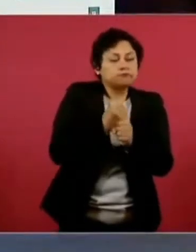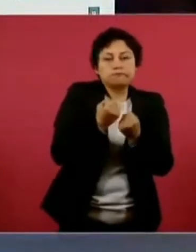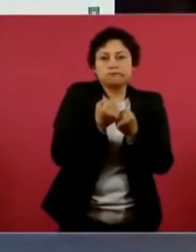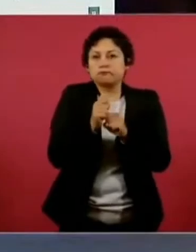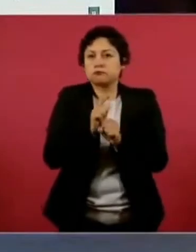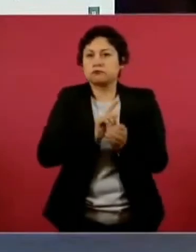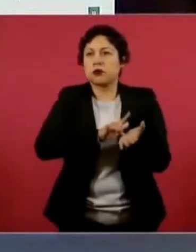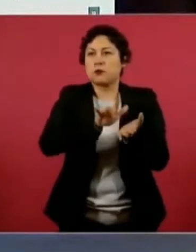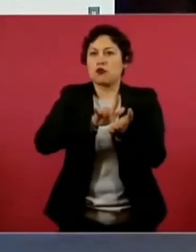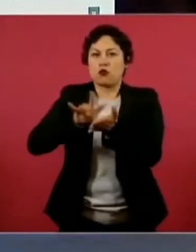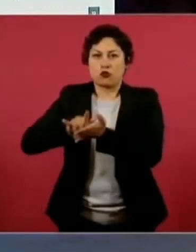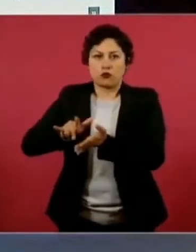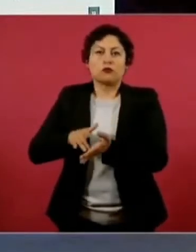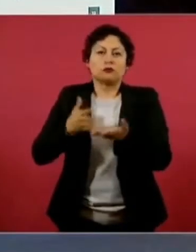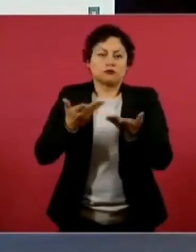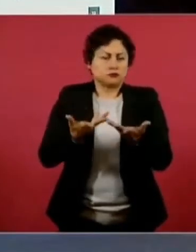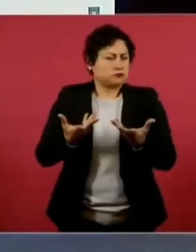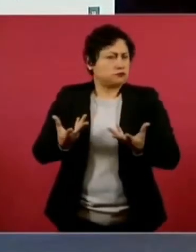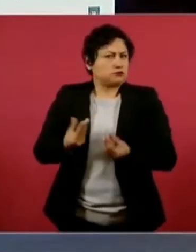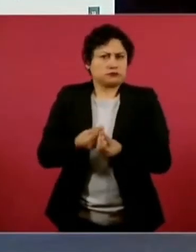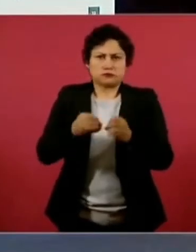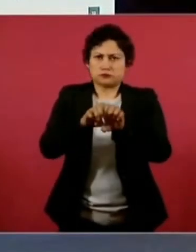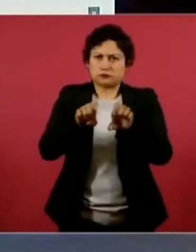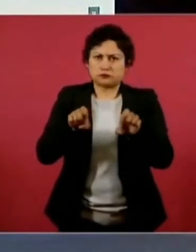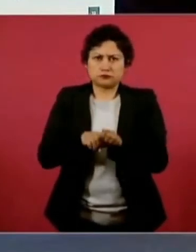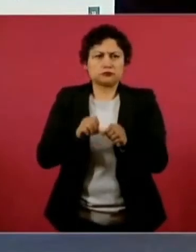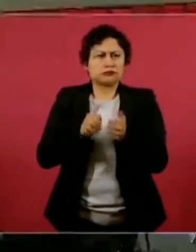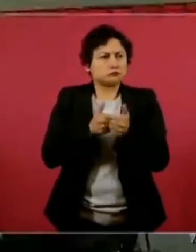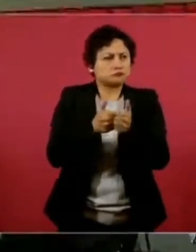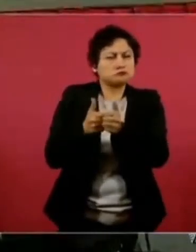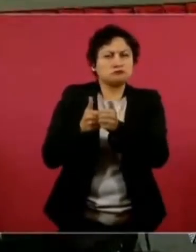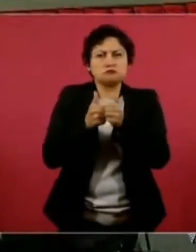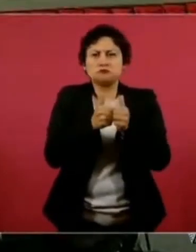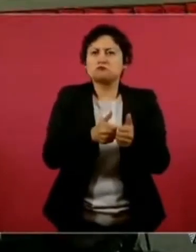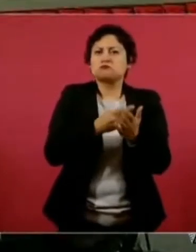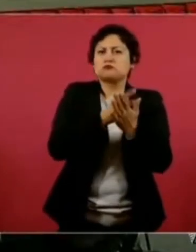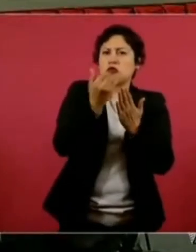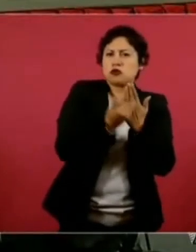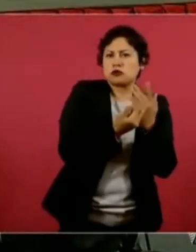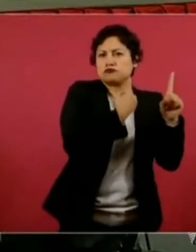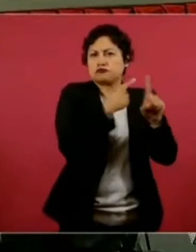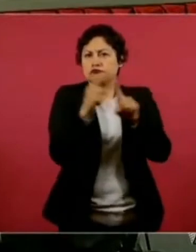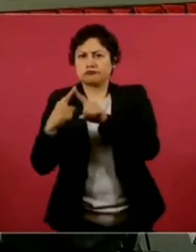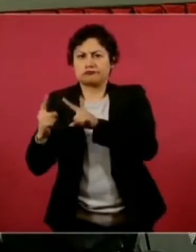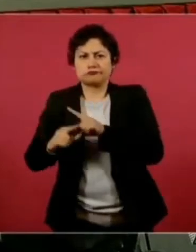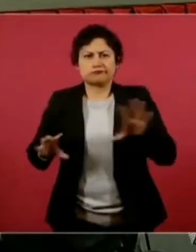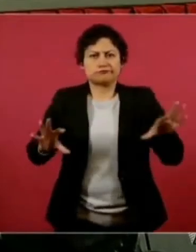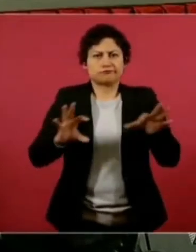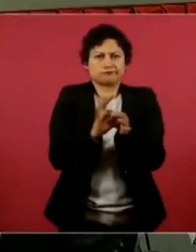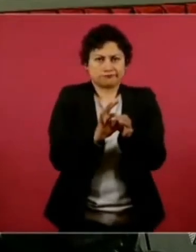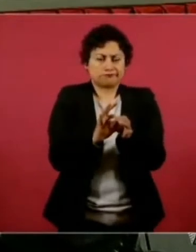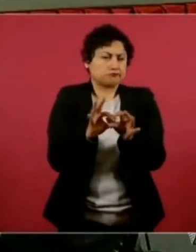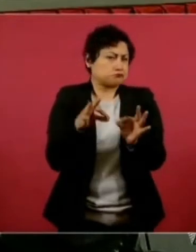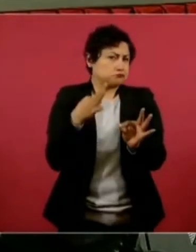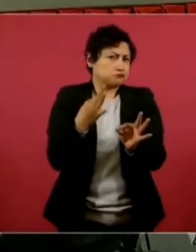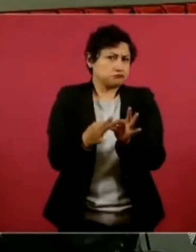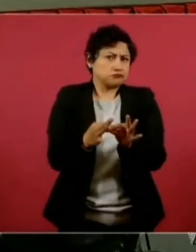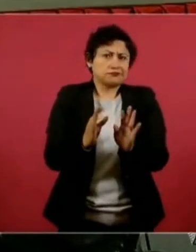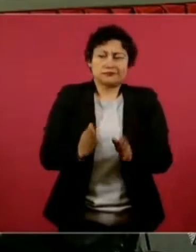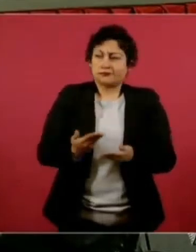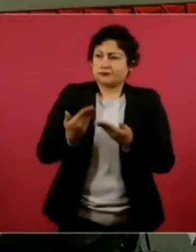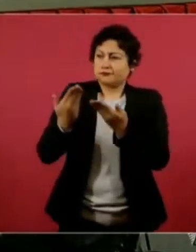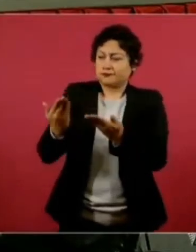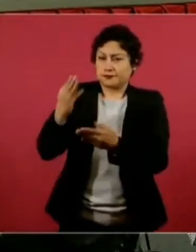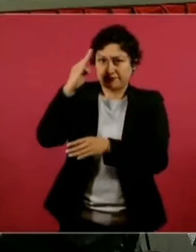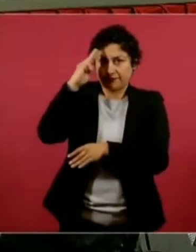manera permanente se va trabajando en esos proyectos. Le regreso el micrófono al maestro López.